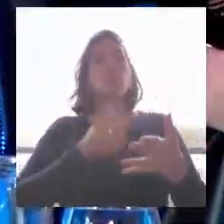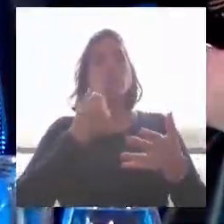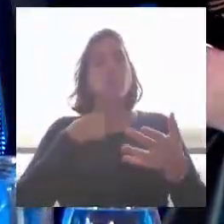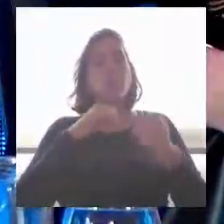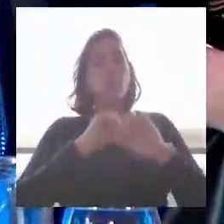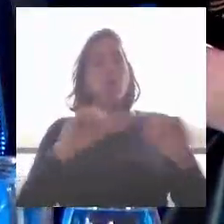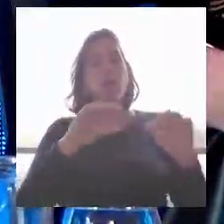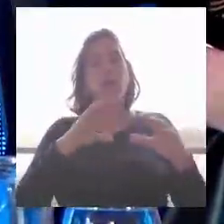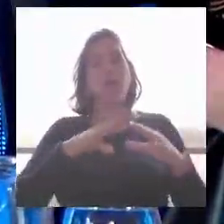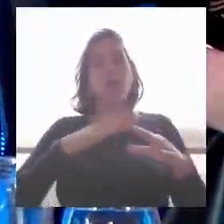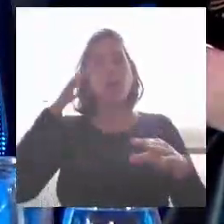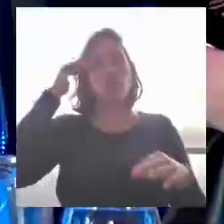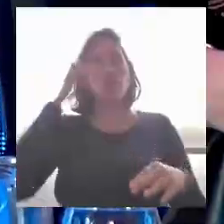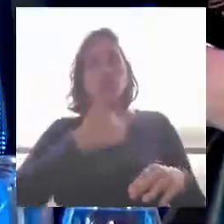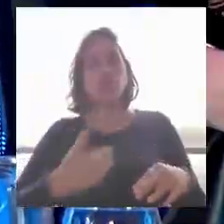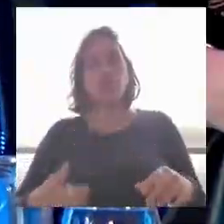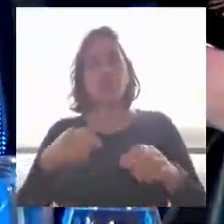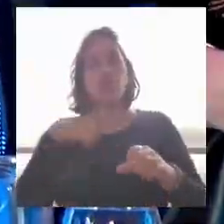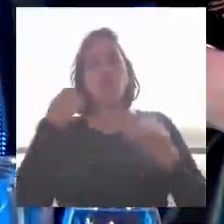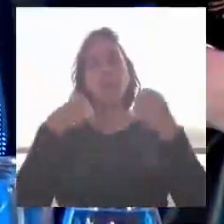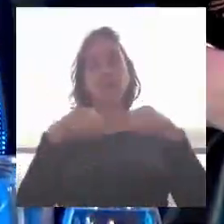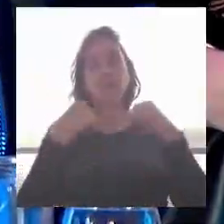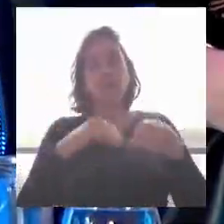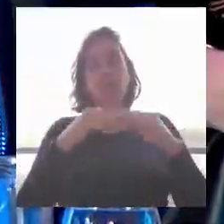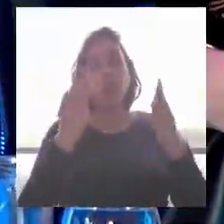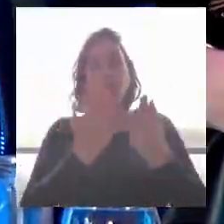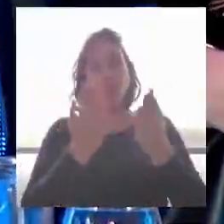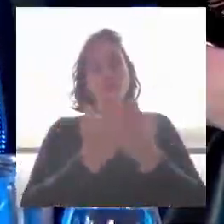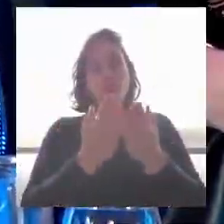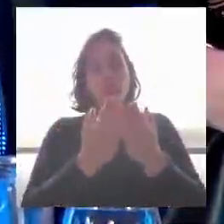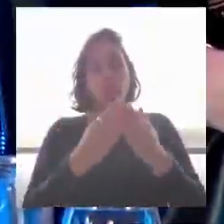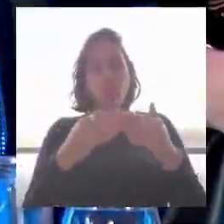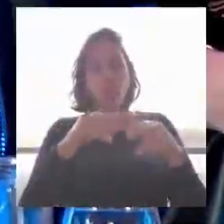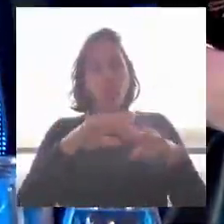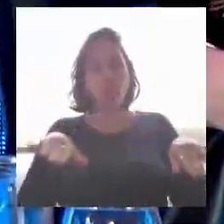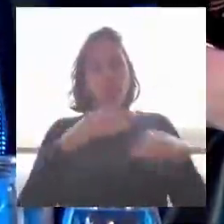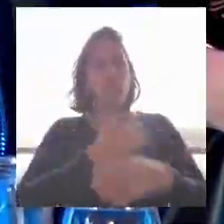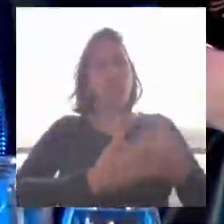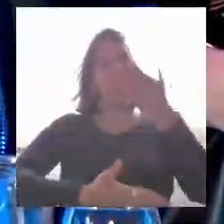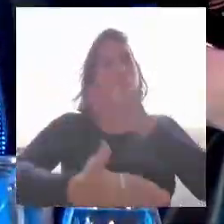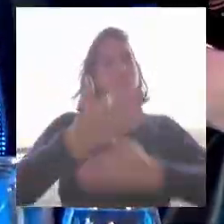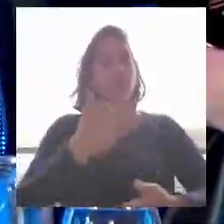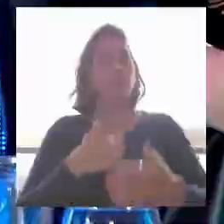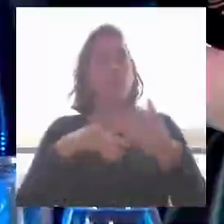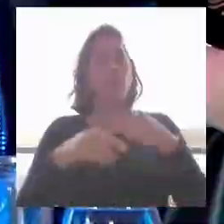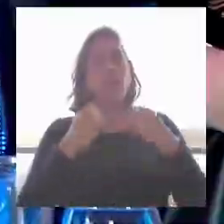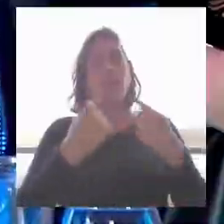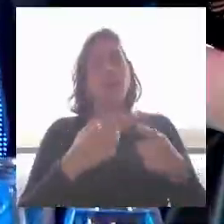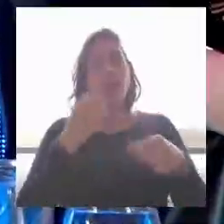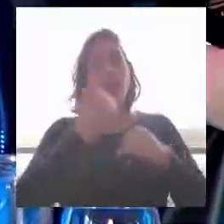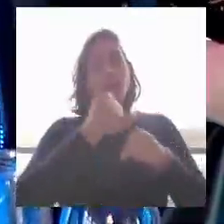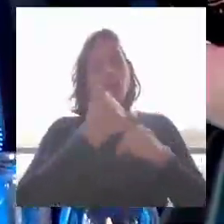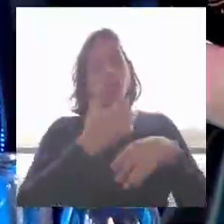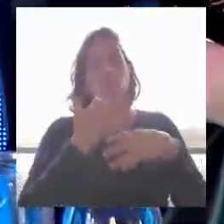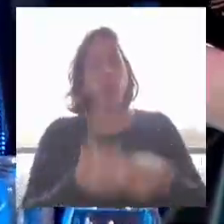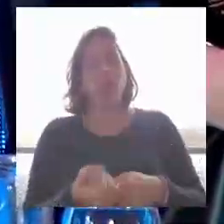después practicada por parte de los estudiantes, muy importante, con retroalimentación, es algo que ayuda mucho a trabajar la fluidez. Y la